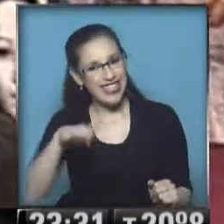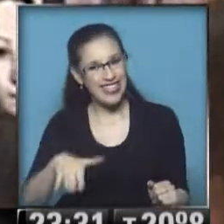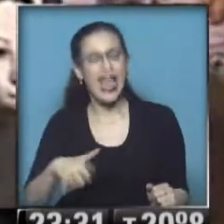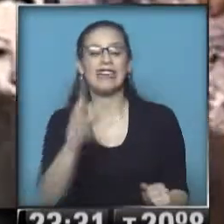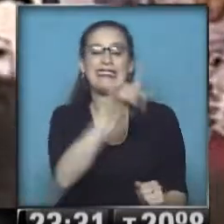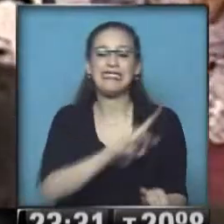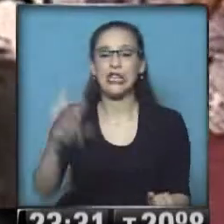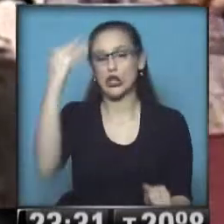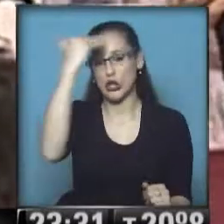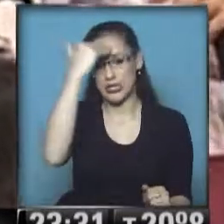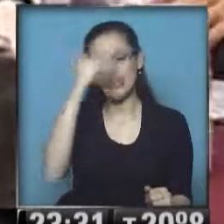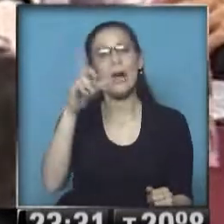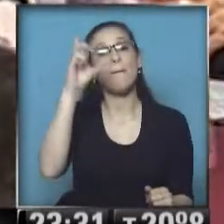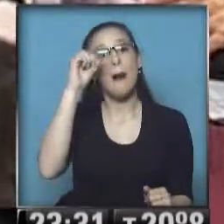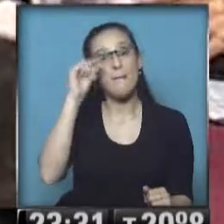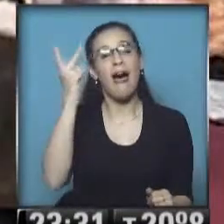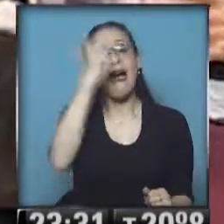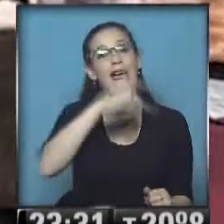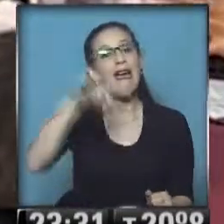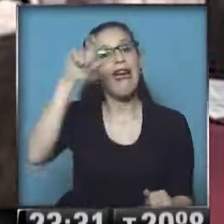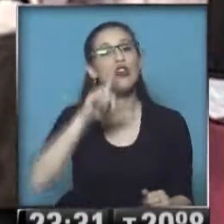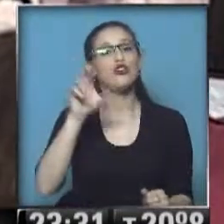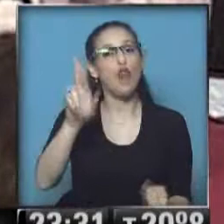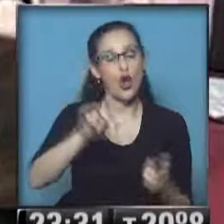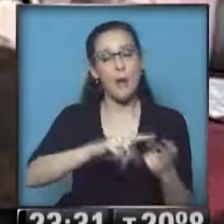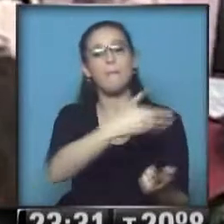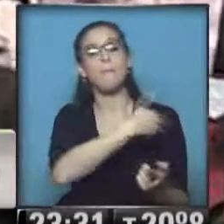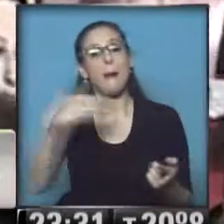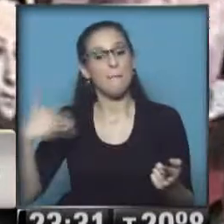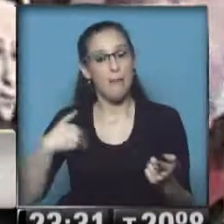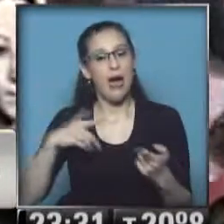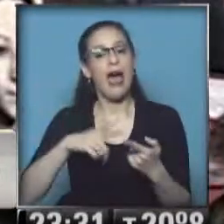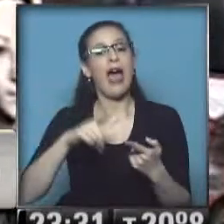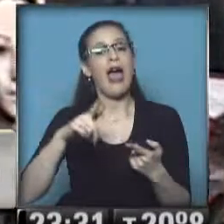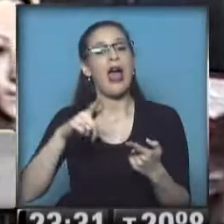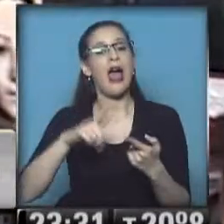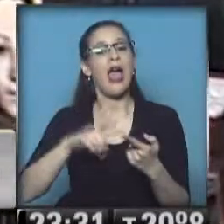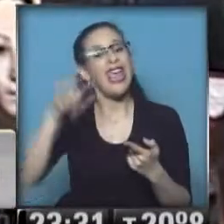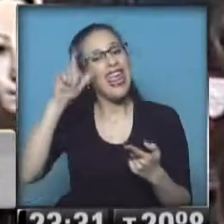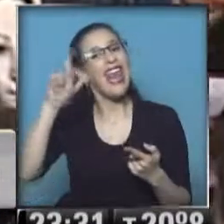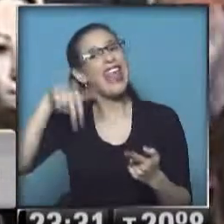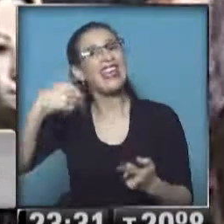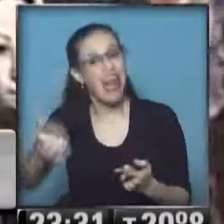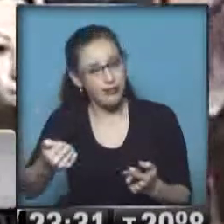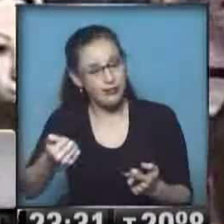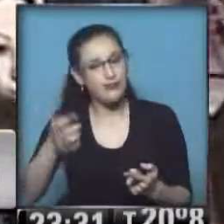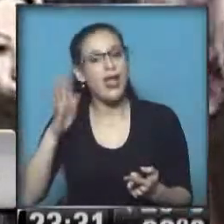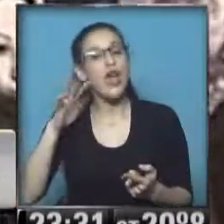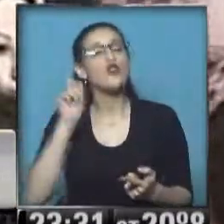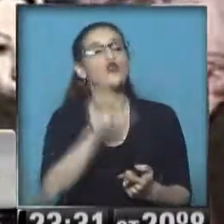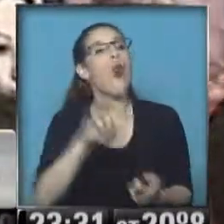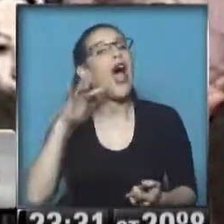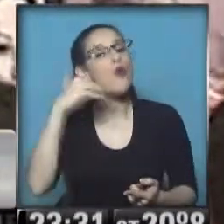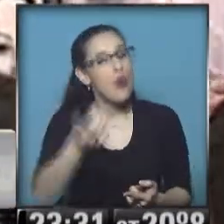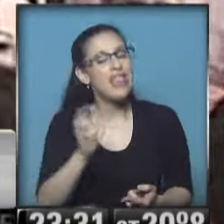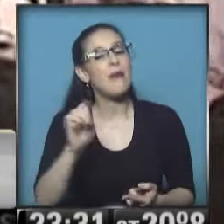de Héctor Carlos Baratti y de Elena de la Cuadra. Se trata además de la nieta de Alicia, Licha Subasnávarez